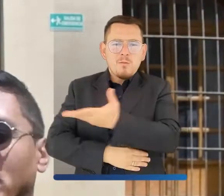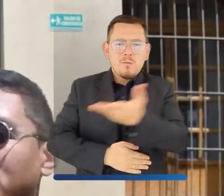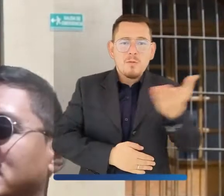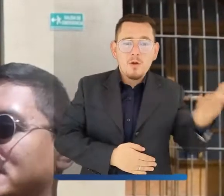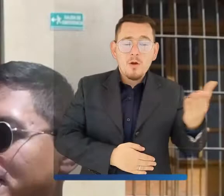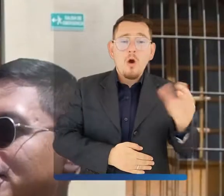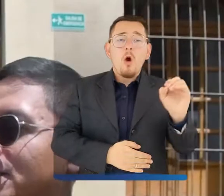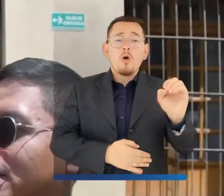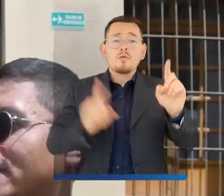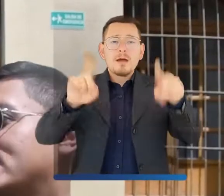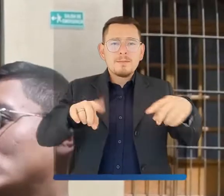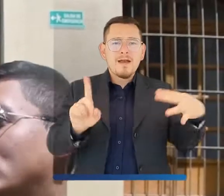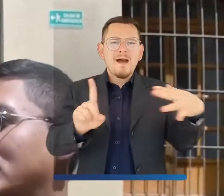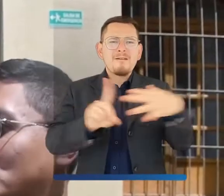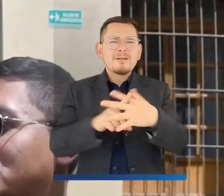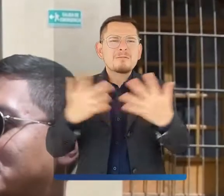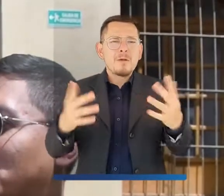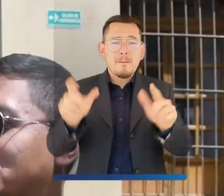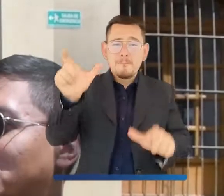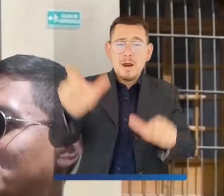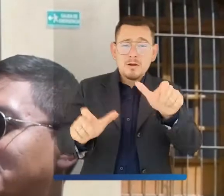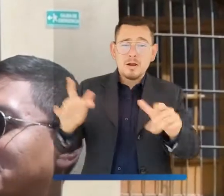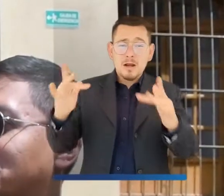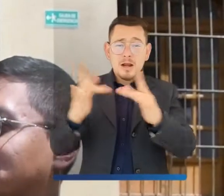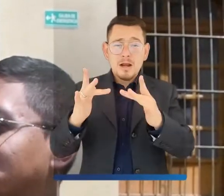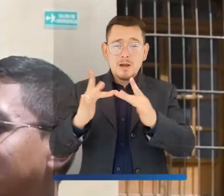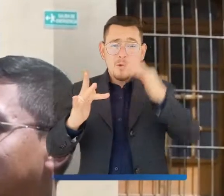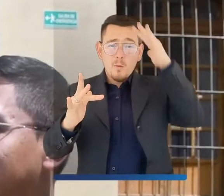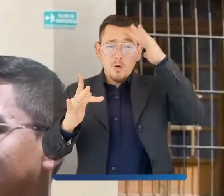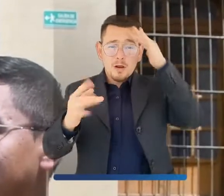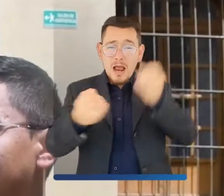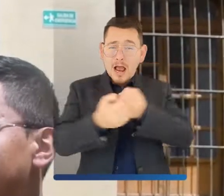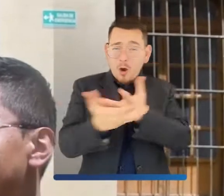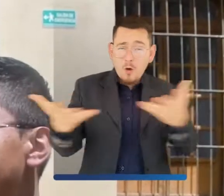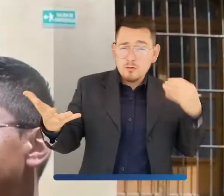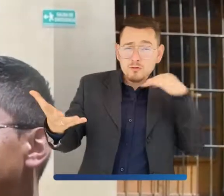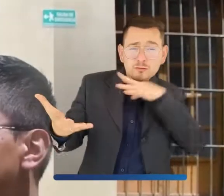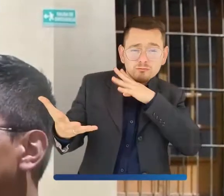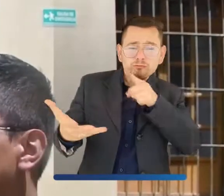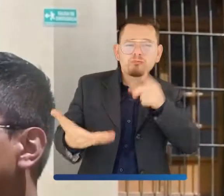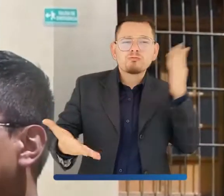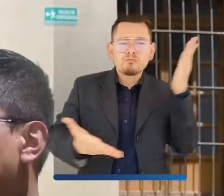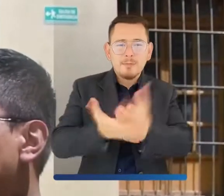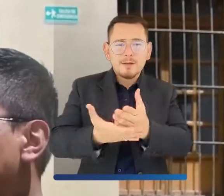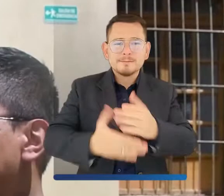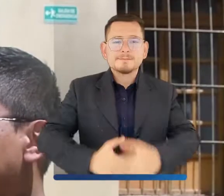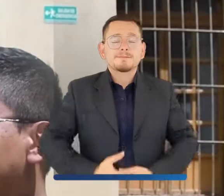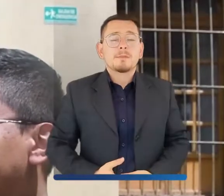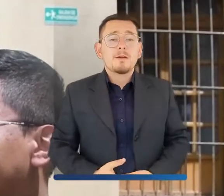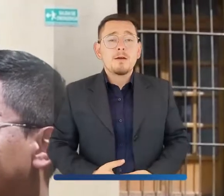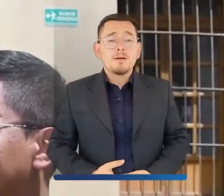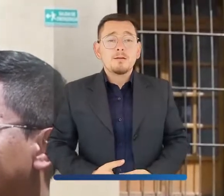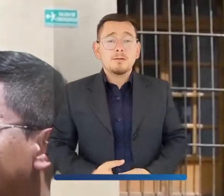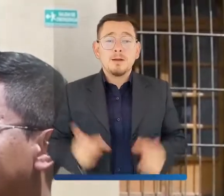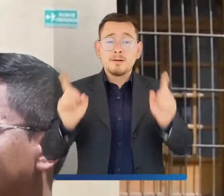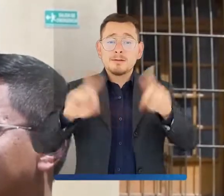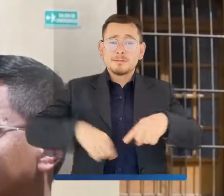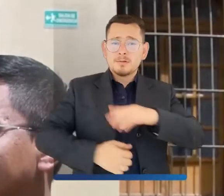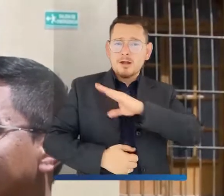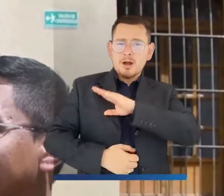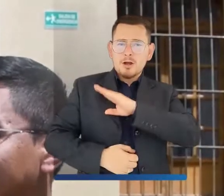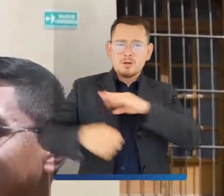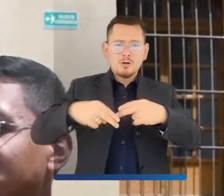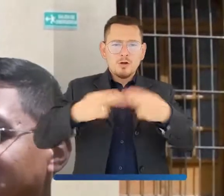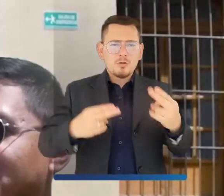y estudiantes, y esas son de las cosas que más me gustan. Bueno, pues ahorita viendo, hubo hace poquito como un encuentro familiar